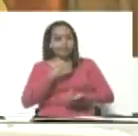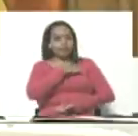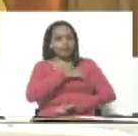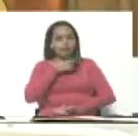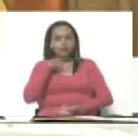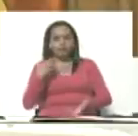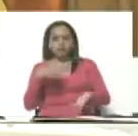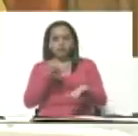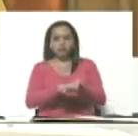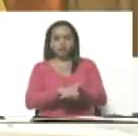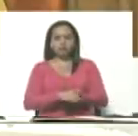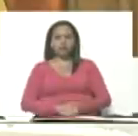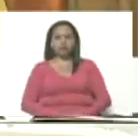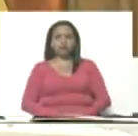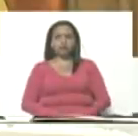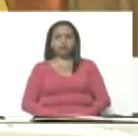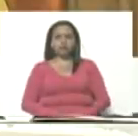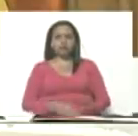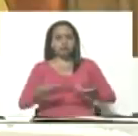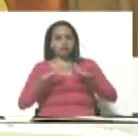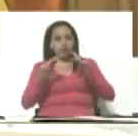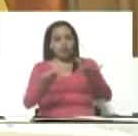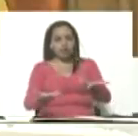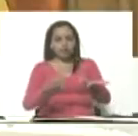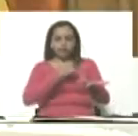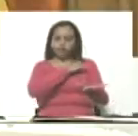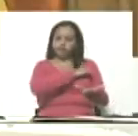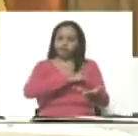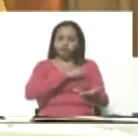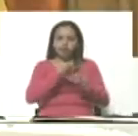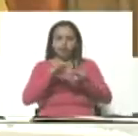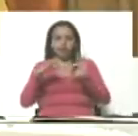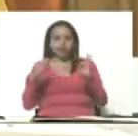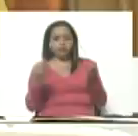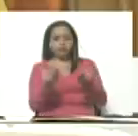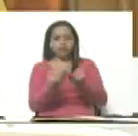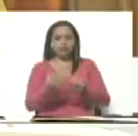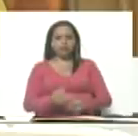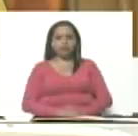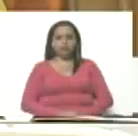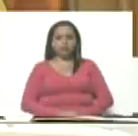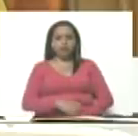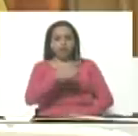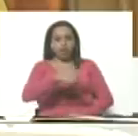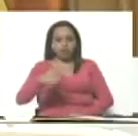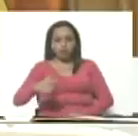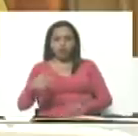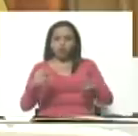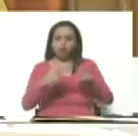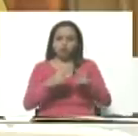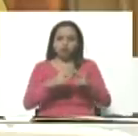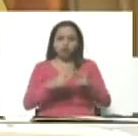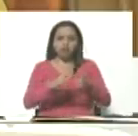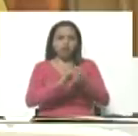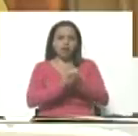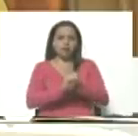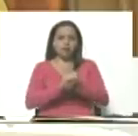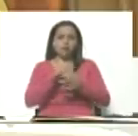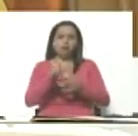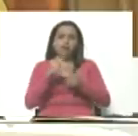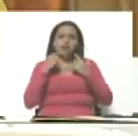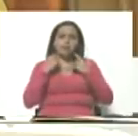falleció. Damos las condolencias, presidente, a sus familiares, a sus deudos, a sus amigos, por esta